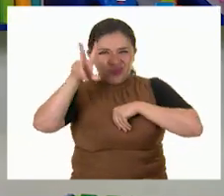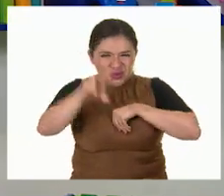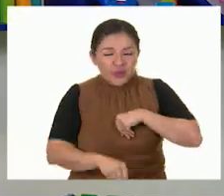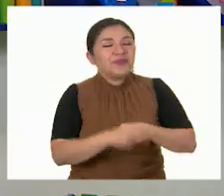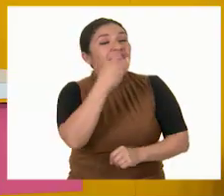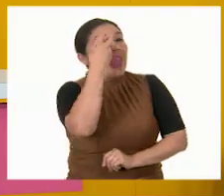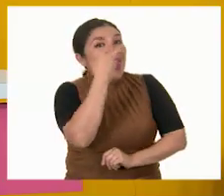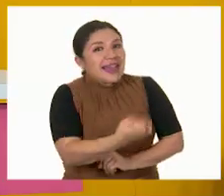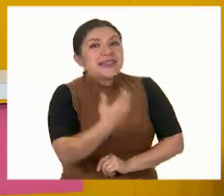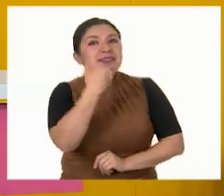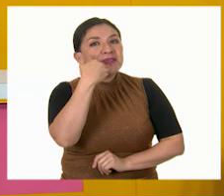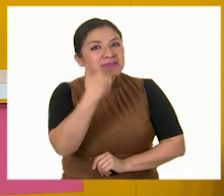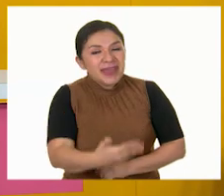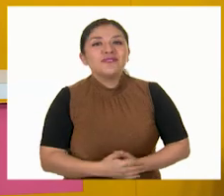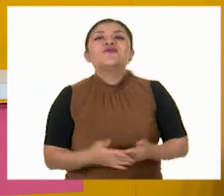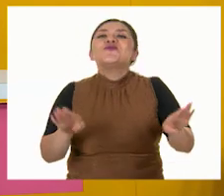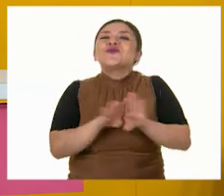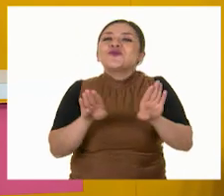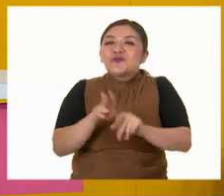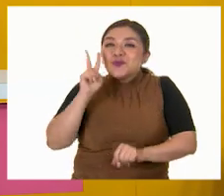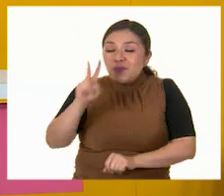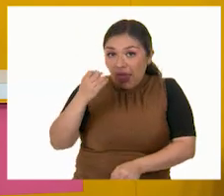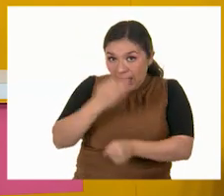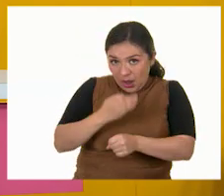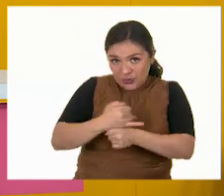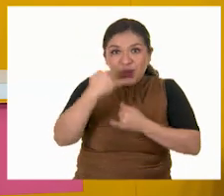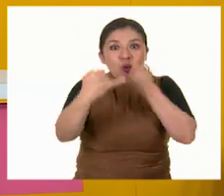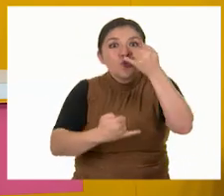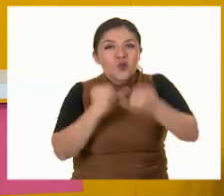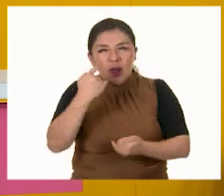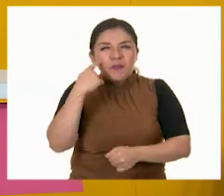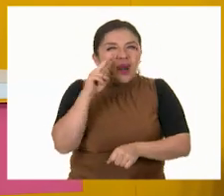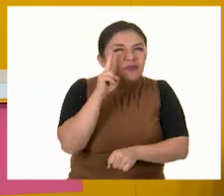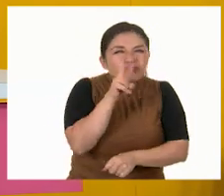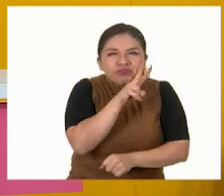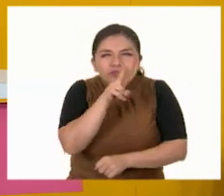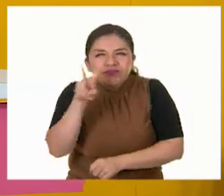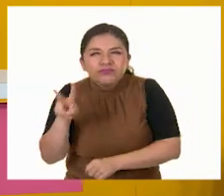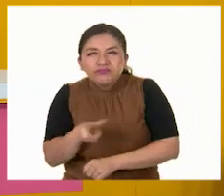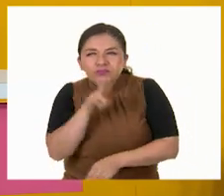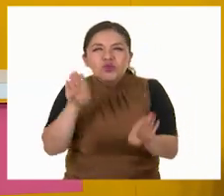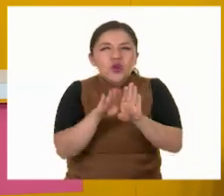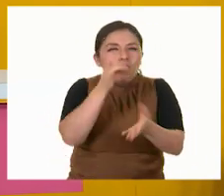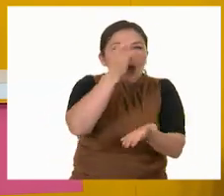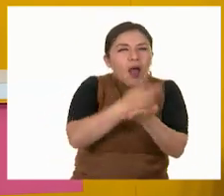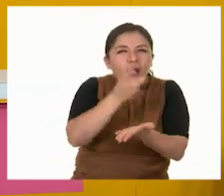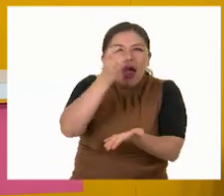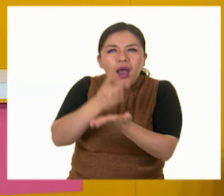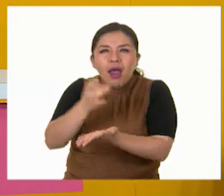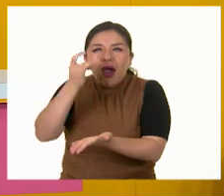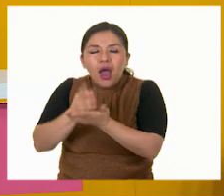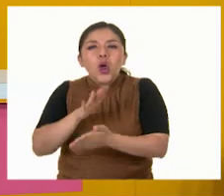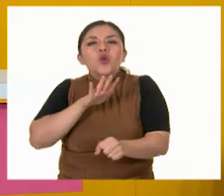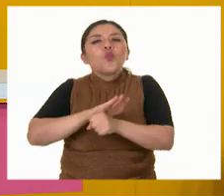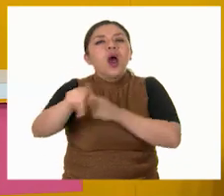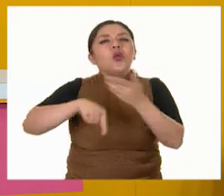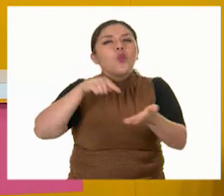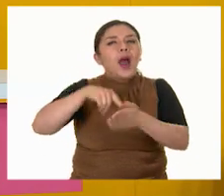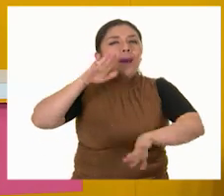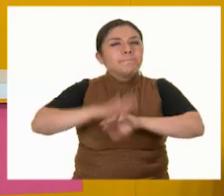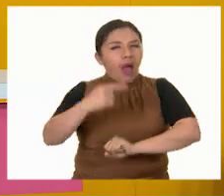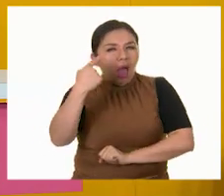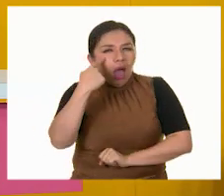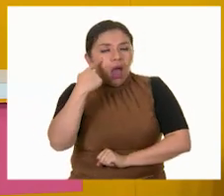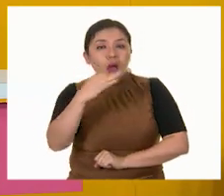Muy bien dicho. ¿Qué te parece si hacemos un juego de observación para identificar los lugares donde